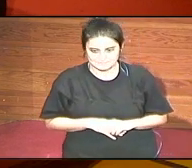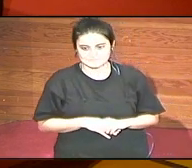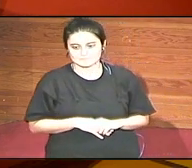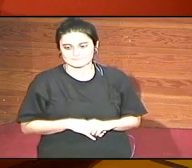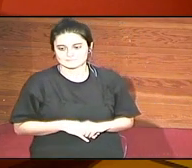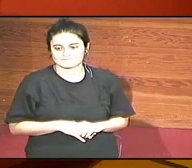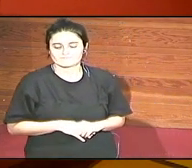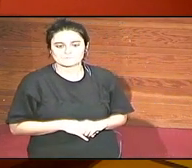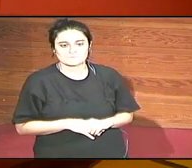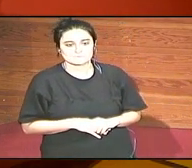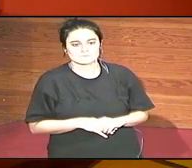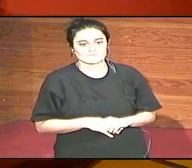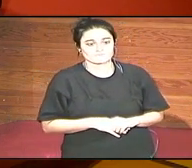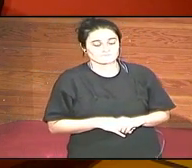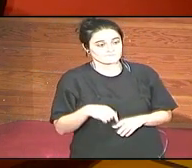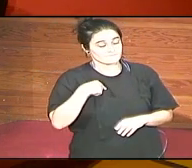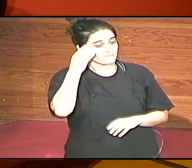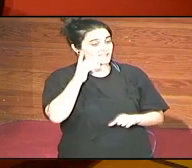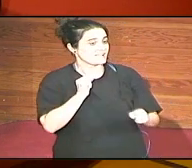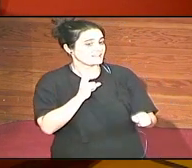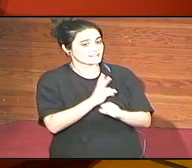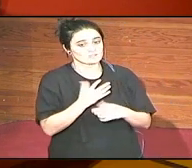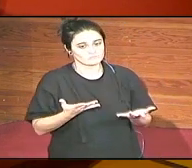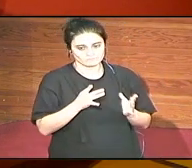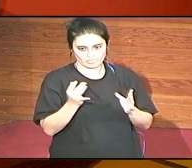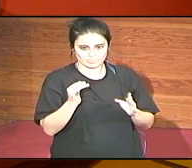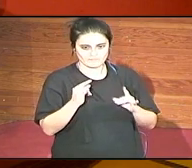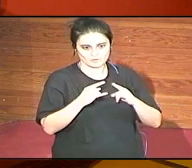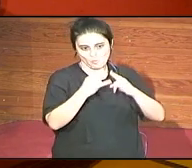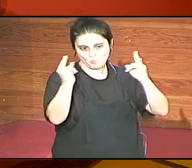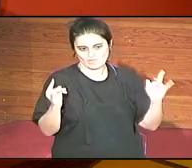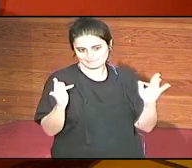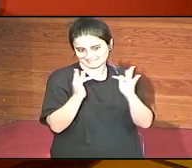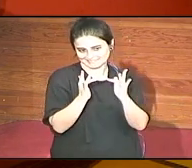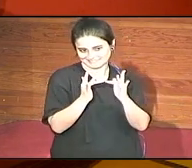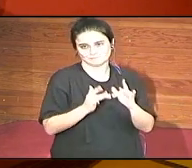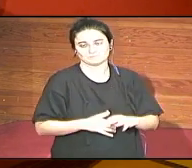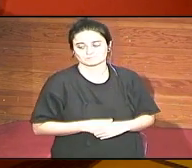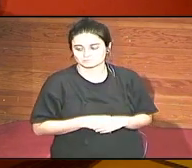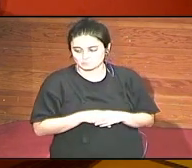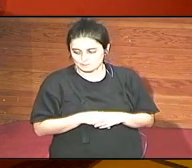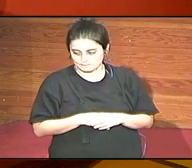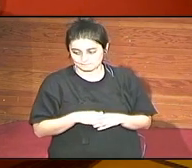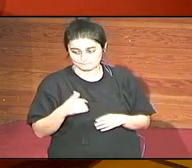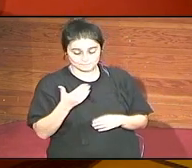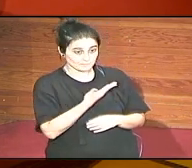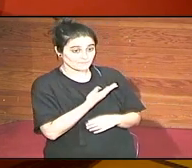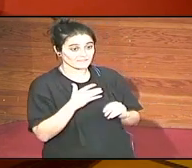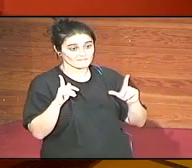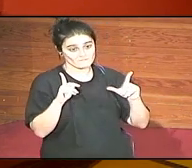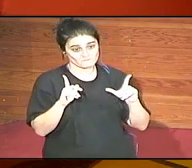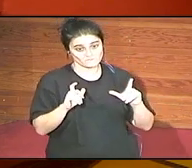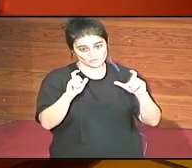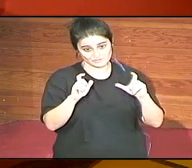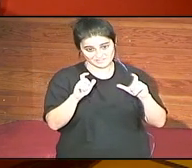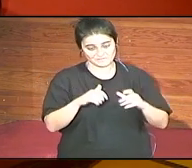el reto es tender puentes yo a estos estas fotografías este en